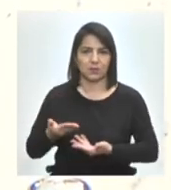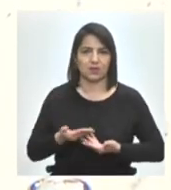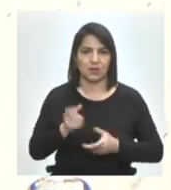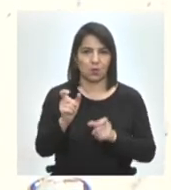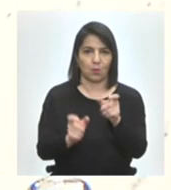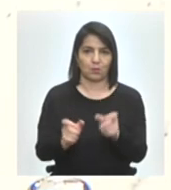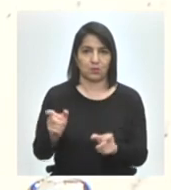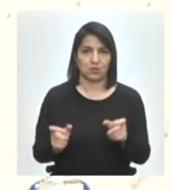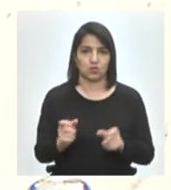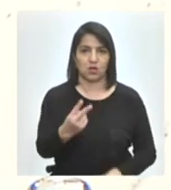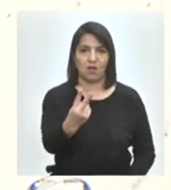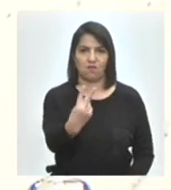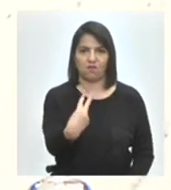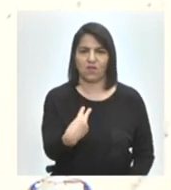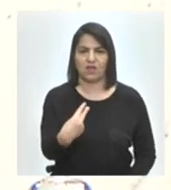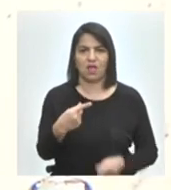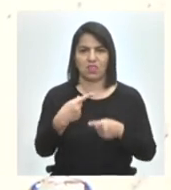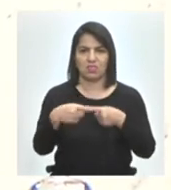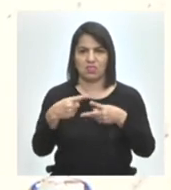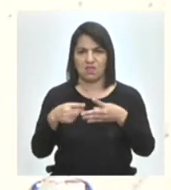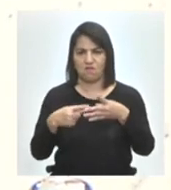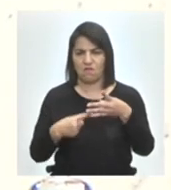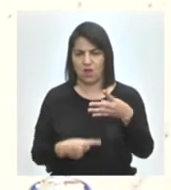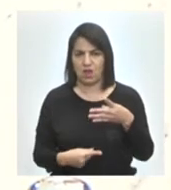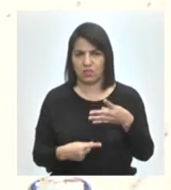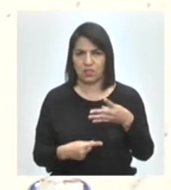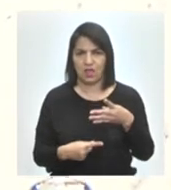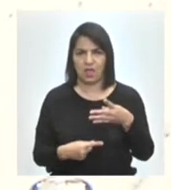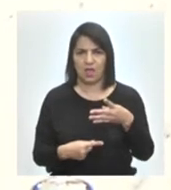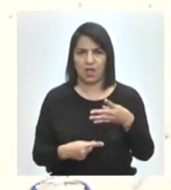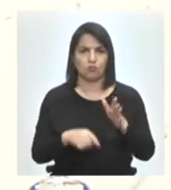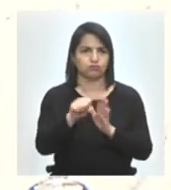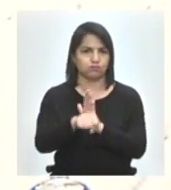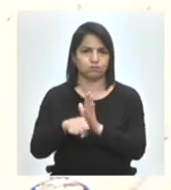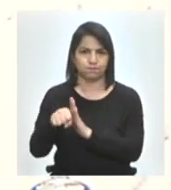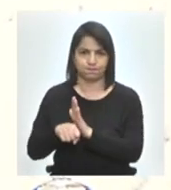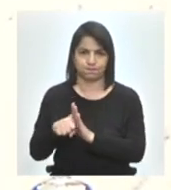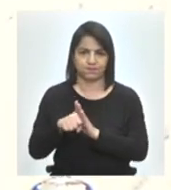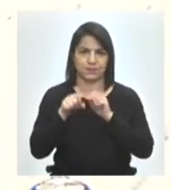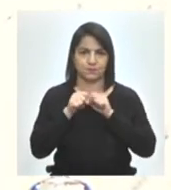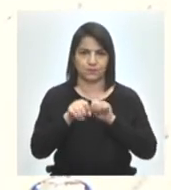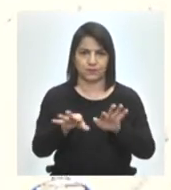ven a través de las distintas plataformas de transmisión.